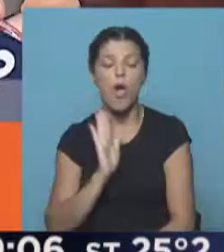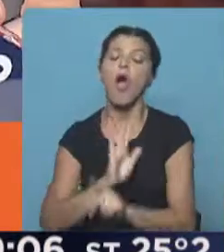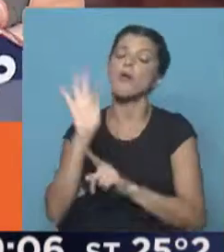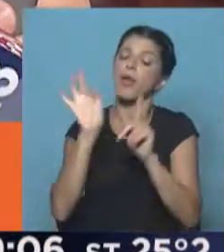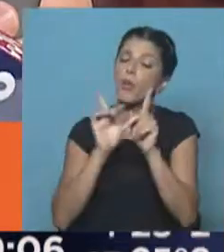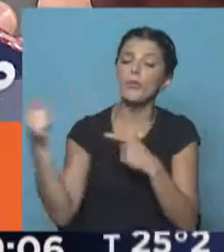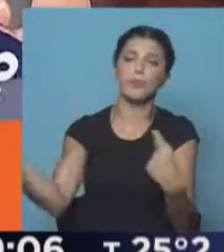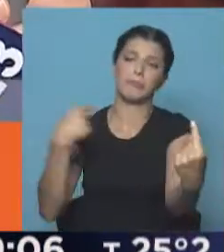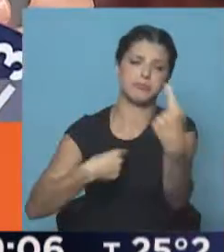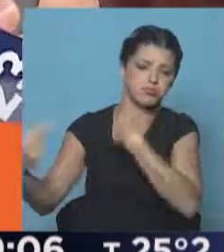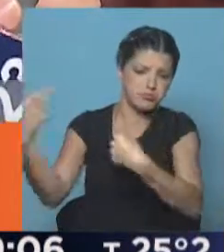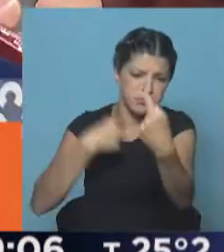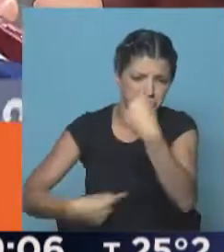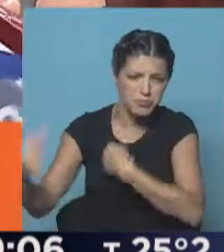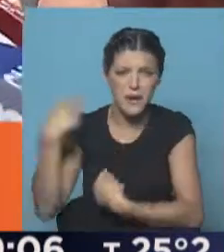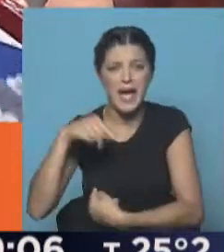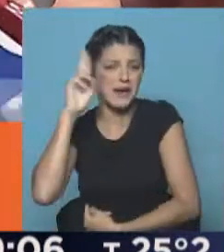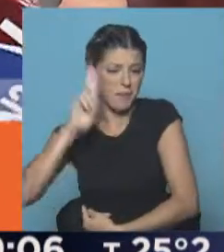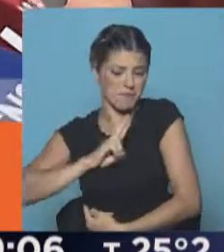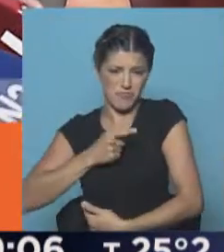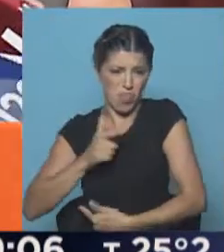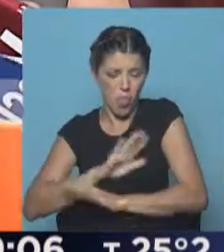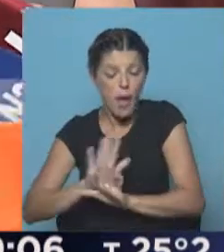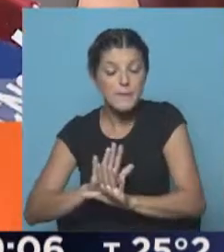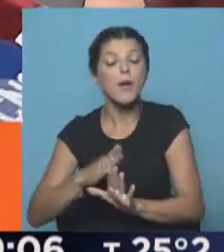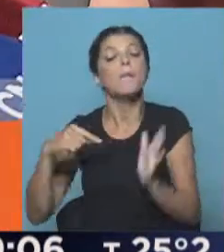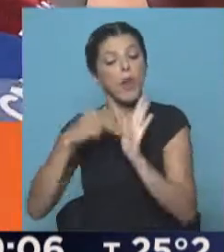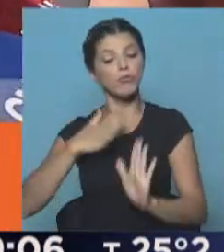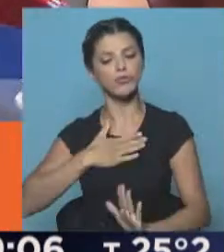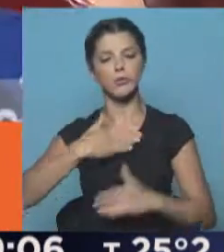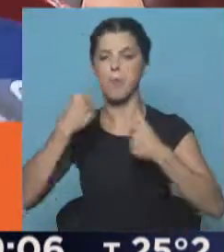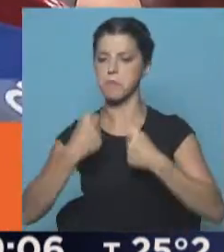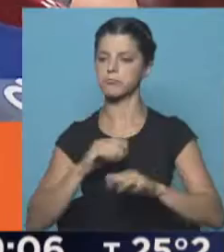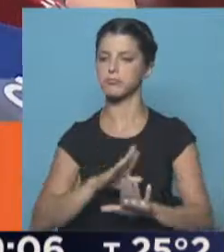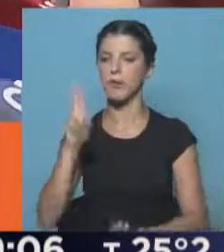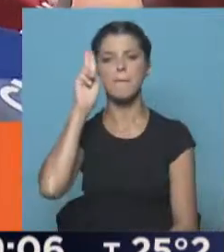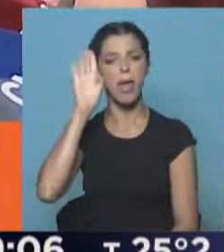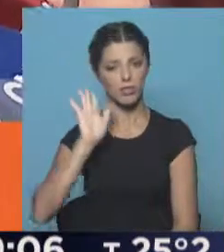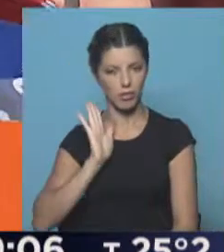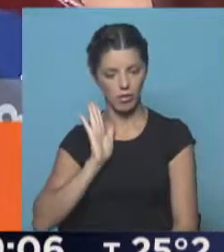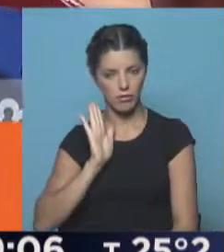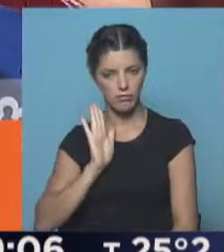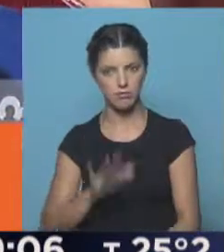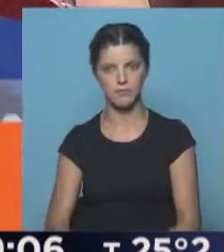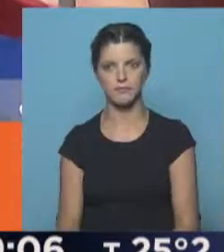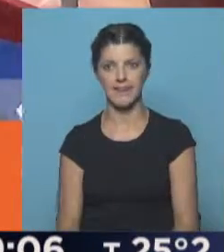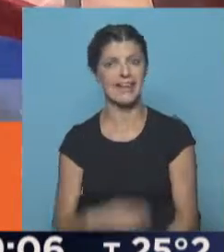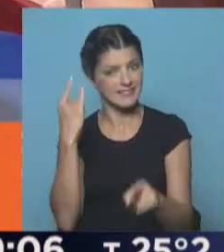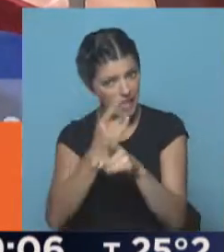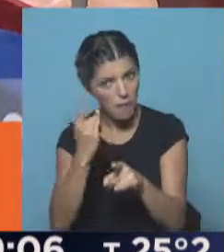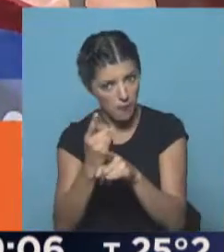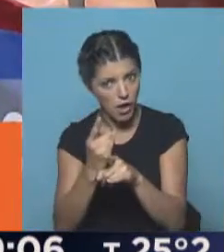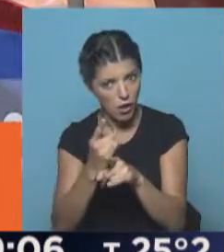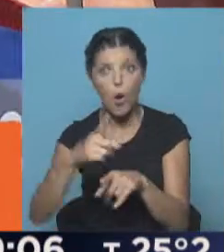descalificación, de los agravios, de la falta de respeto. Nosotros siempre mantuvimos el debate con altura. Siempre, y ustedes fueron testigos